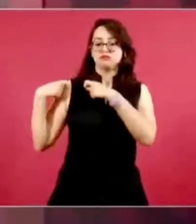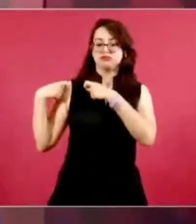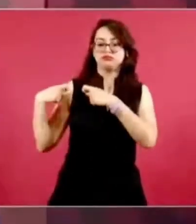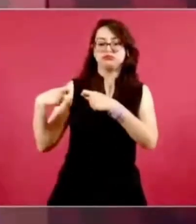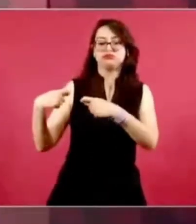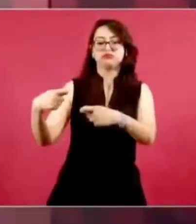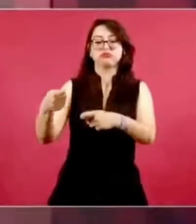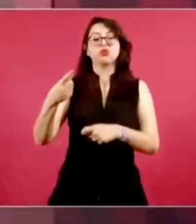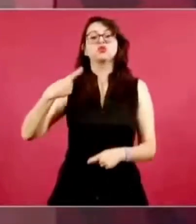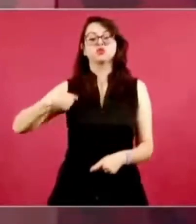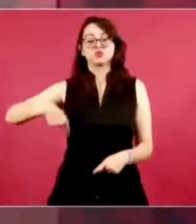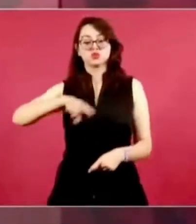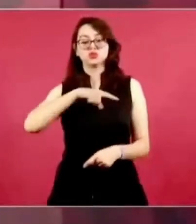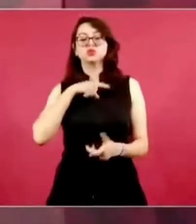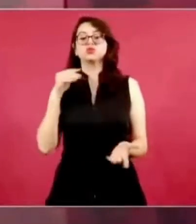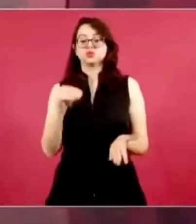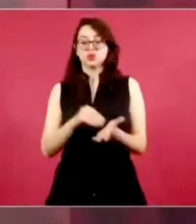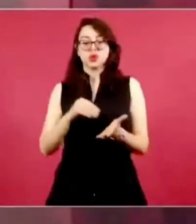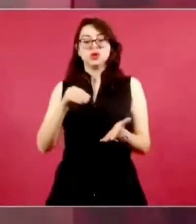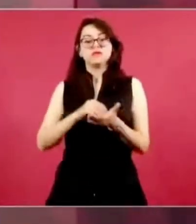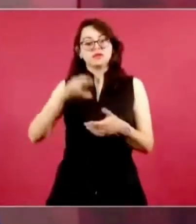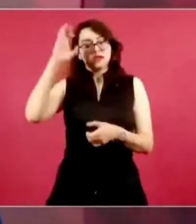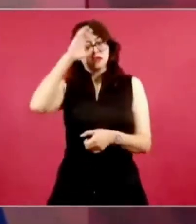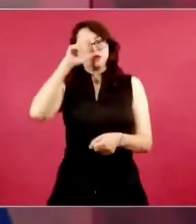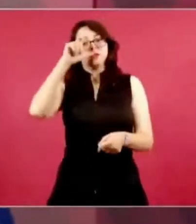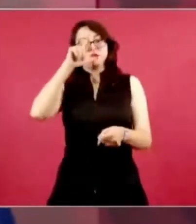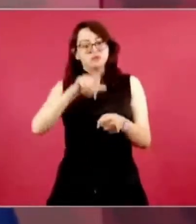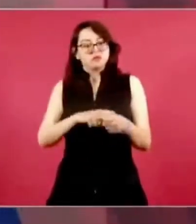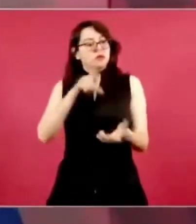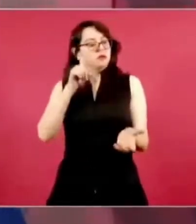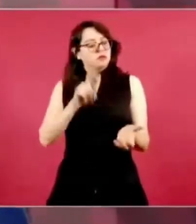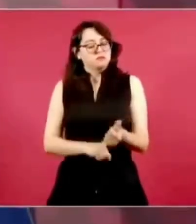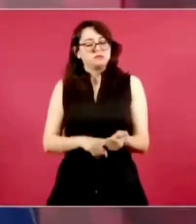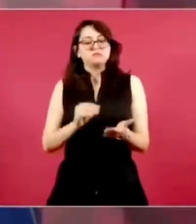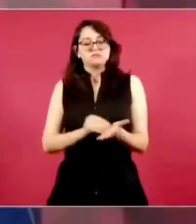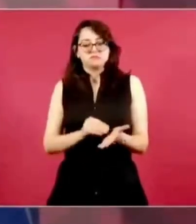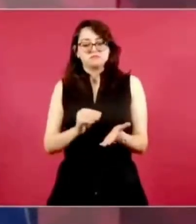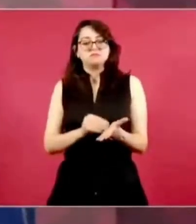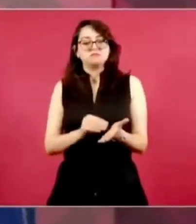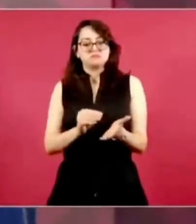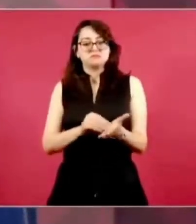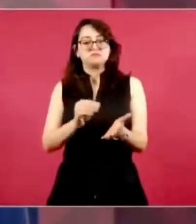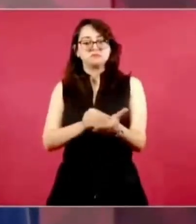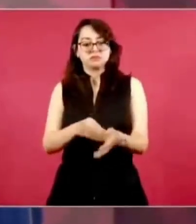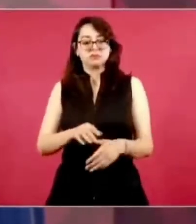Así es también en otros países.